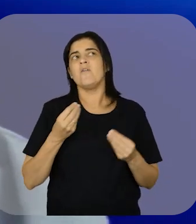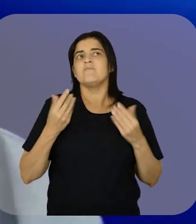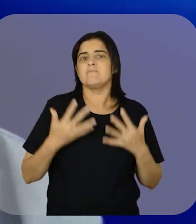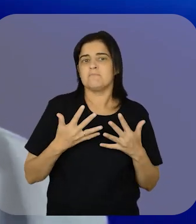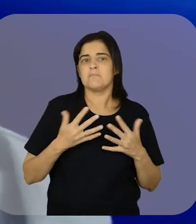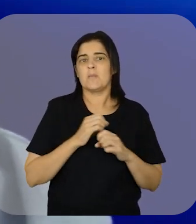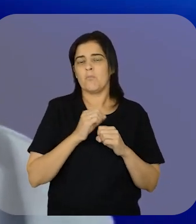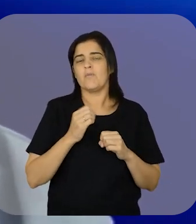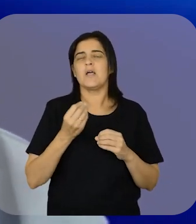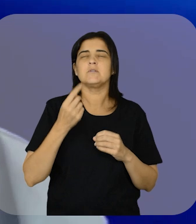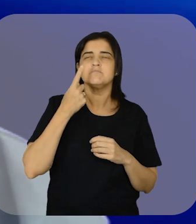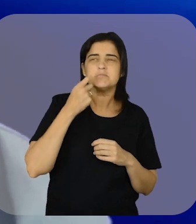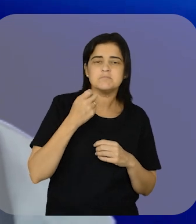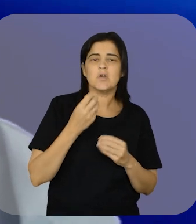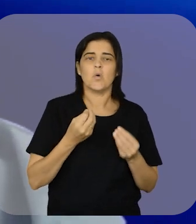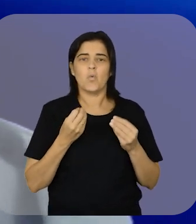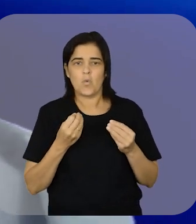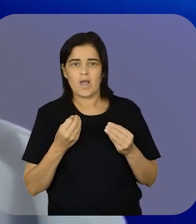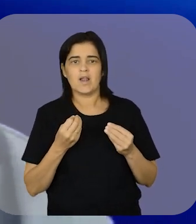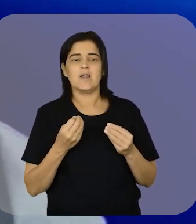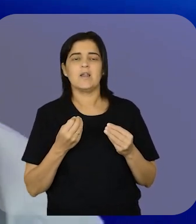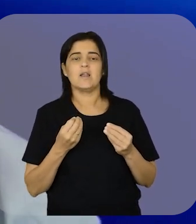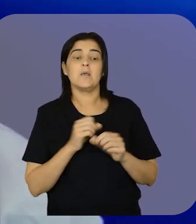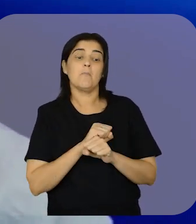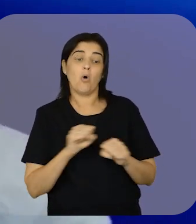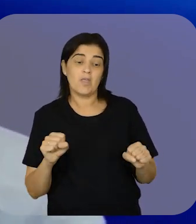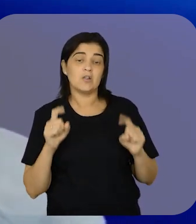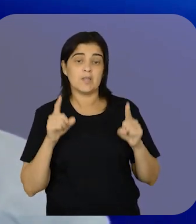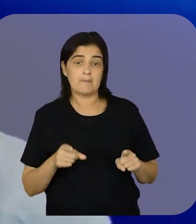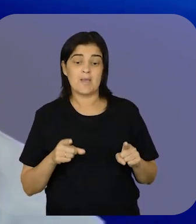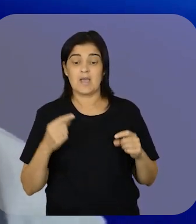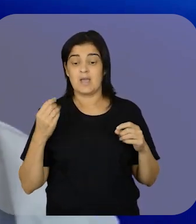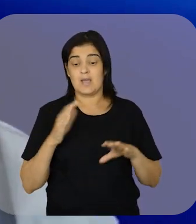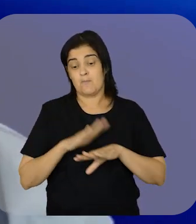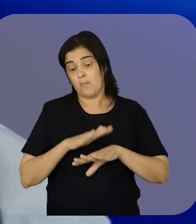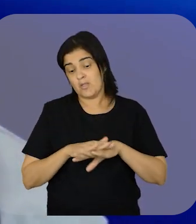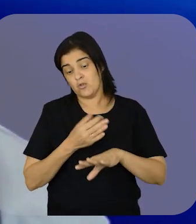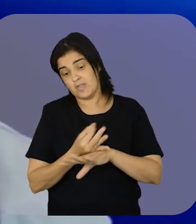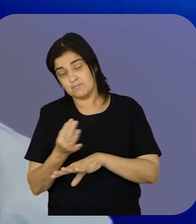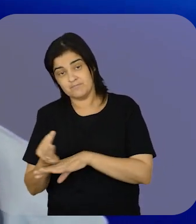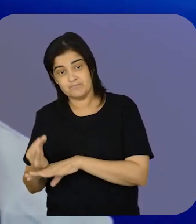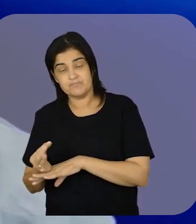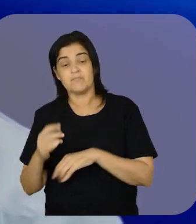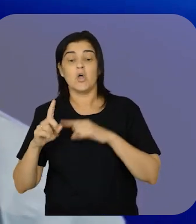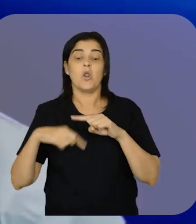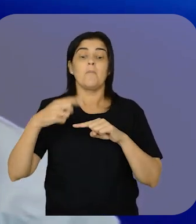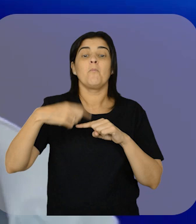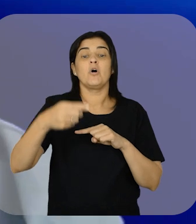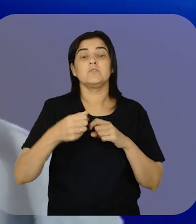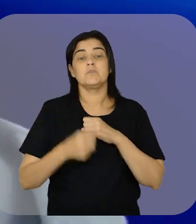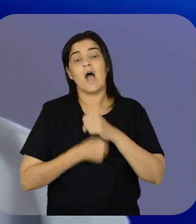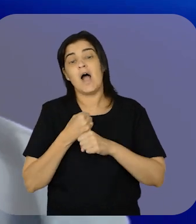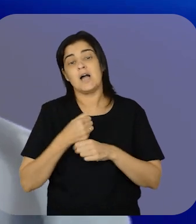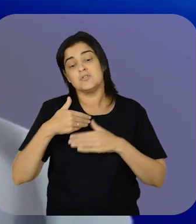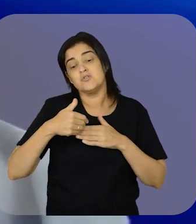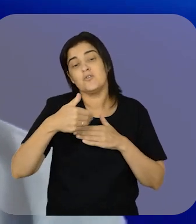enriquecidas, van a poder problematizar, considerar y posiblemente llevarlo a la práctica en los próximos muchos años de